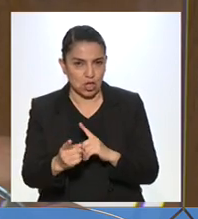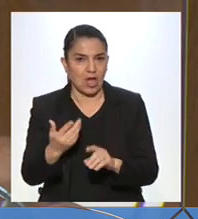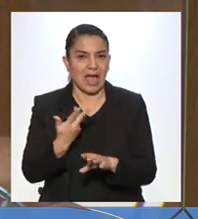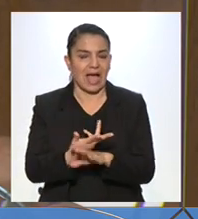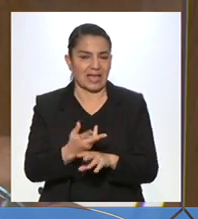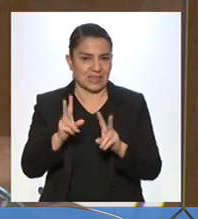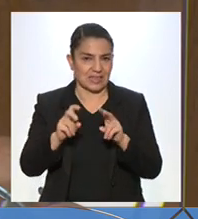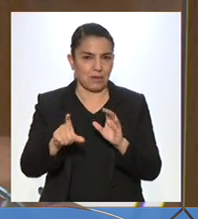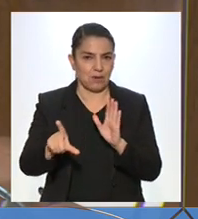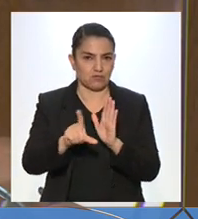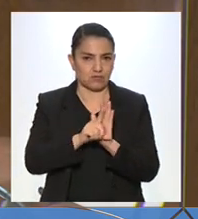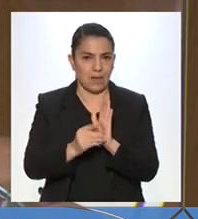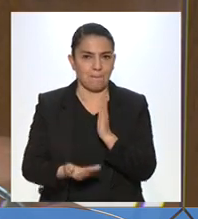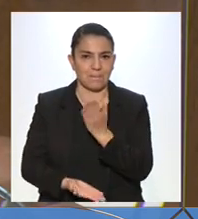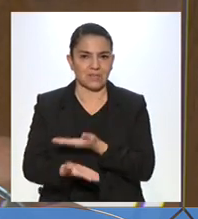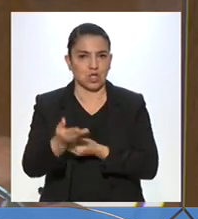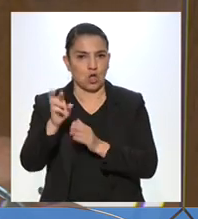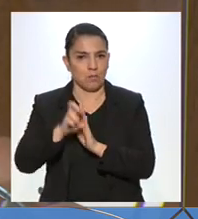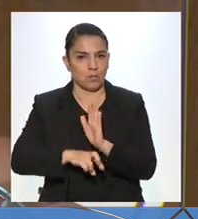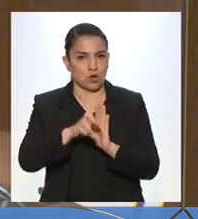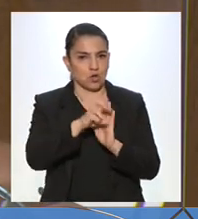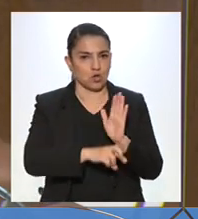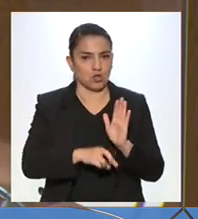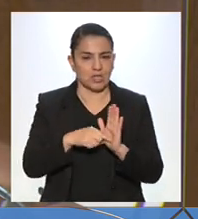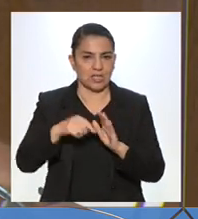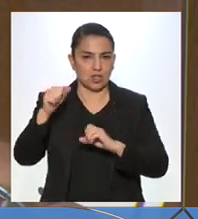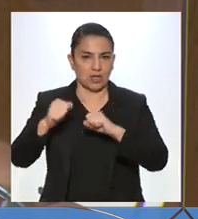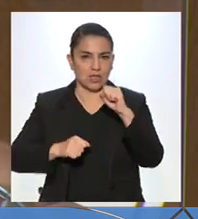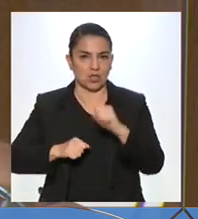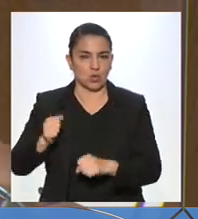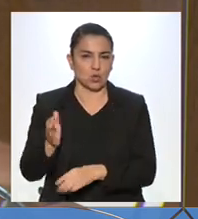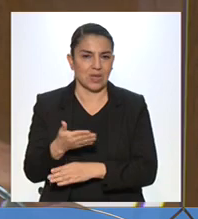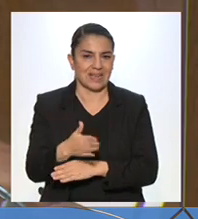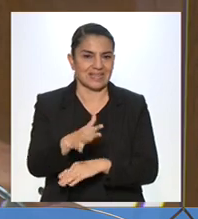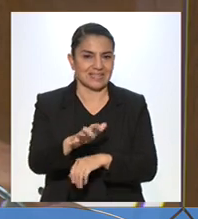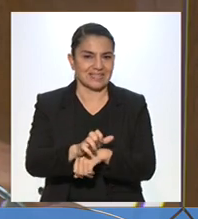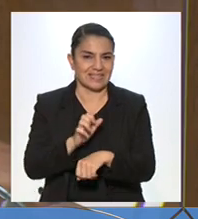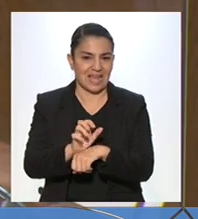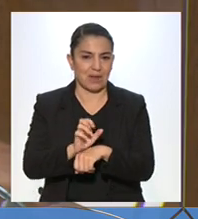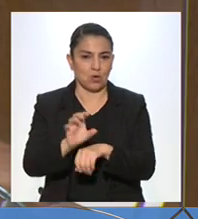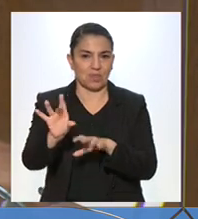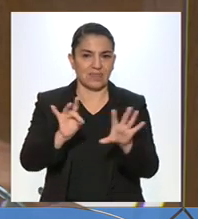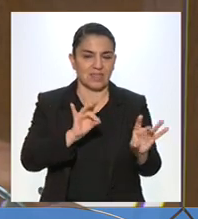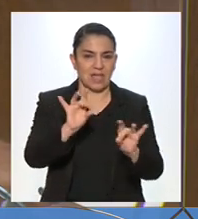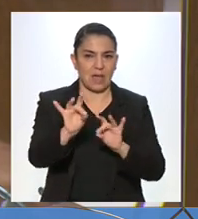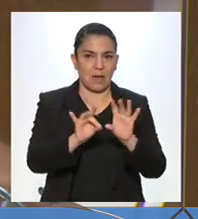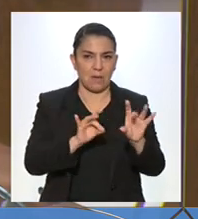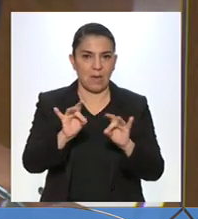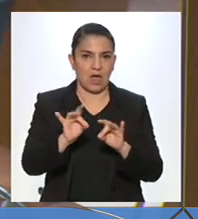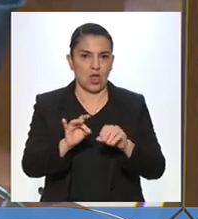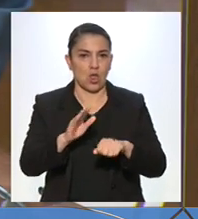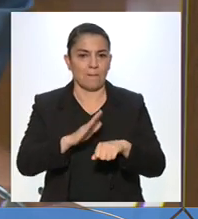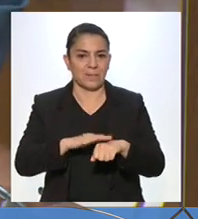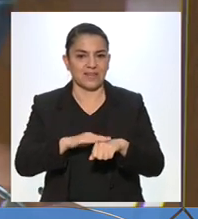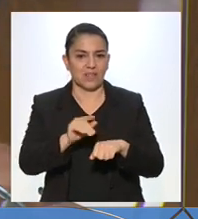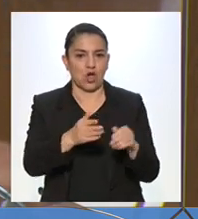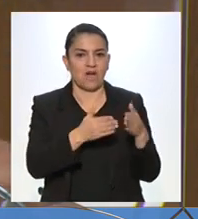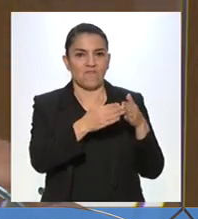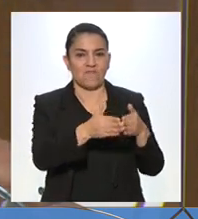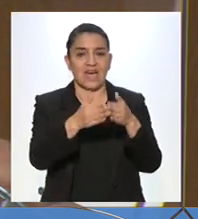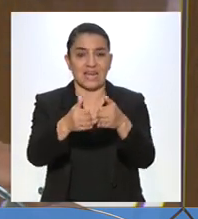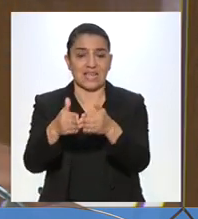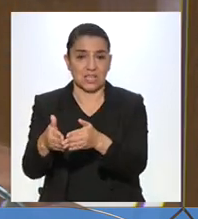presentando varios proyectos, incluso más. La industria del salmón tiene un procedimiento de llamado con los prestadores de servicios, es decir, los barquitos están ahí en el